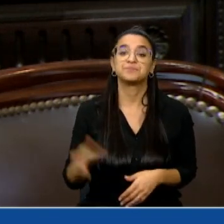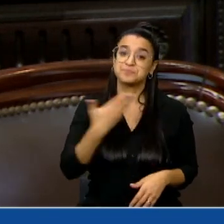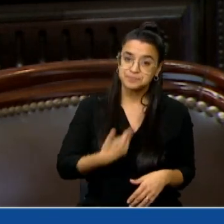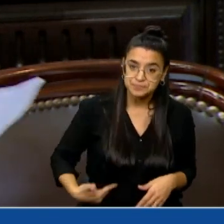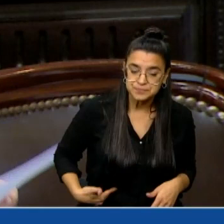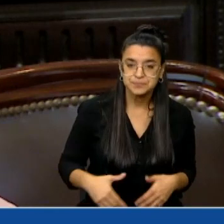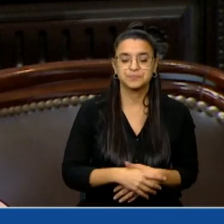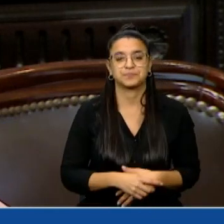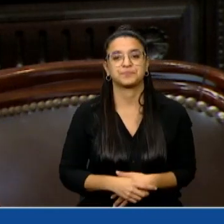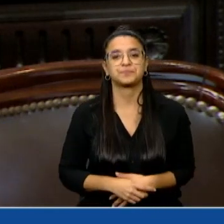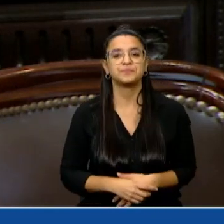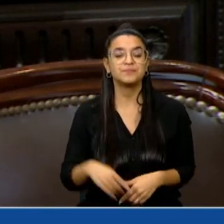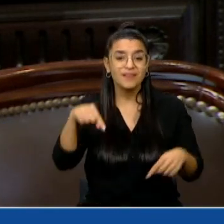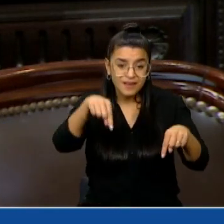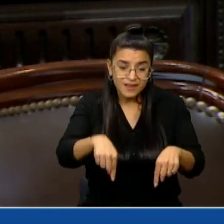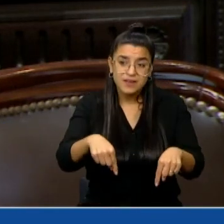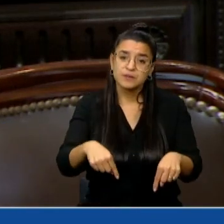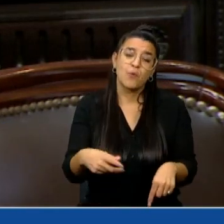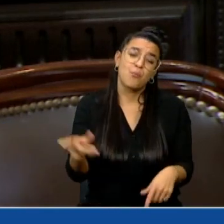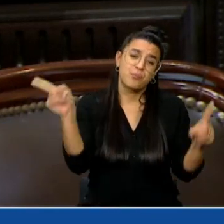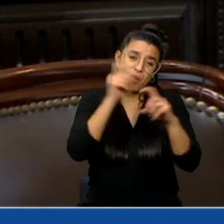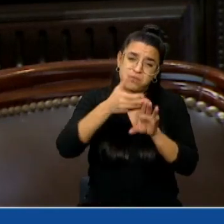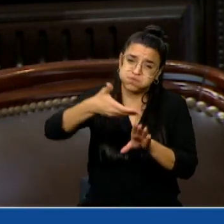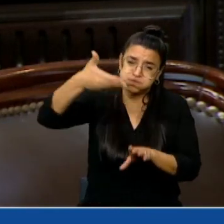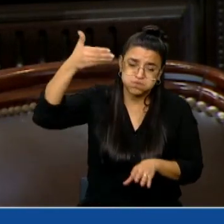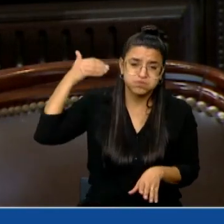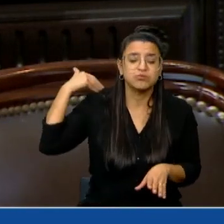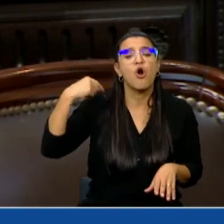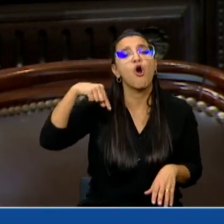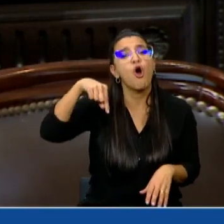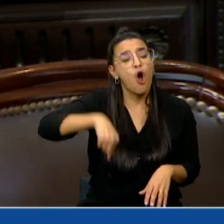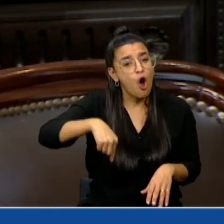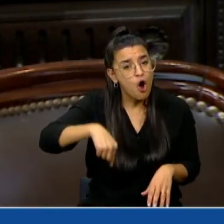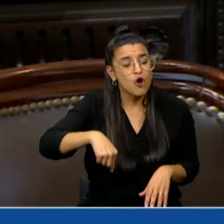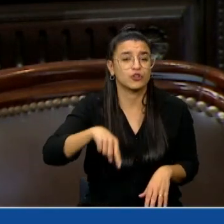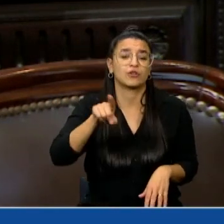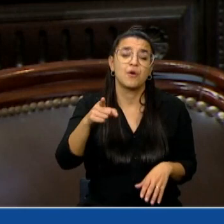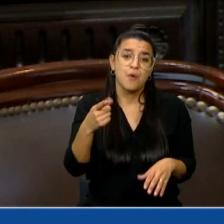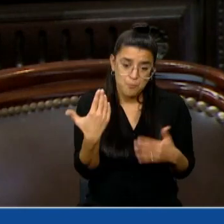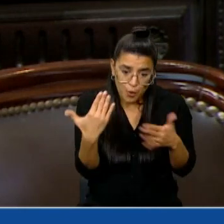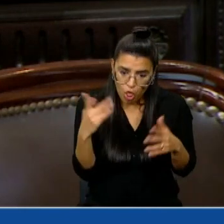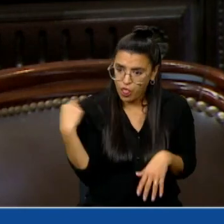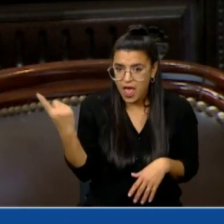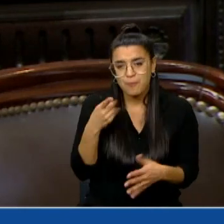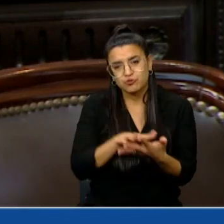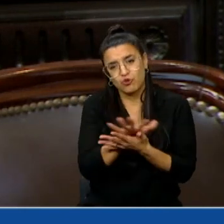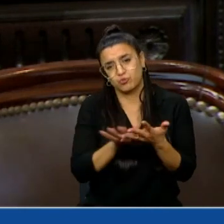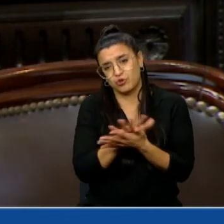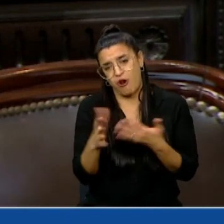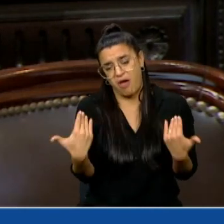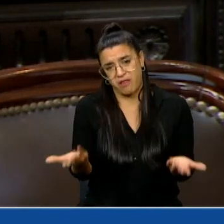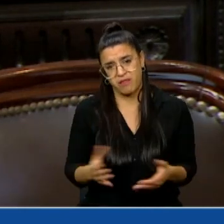Presidenta, este es un viejo problema y hoy tenemos la posibilidad de